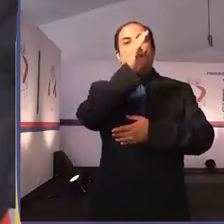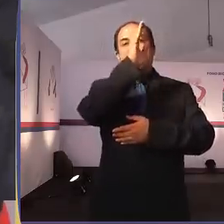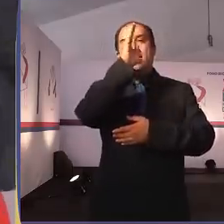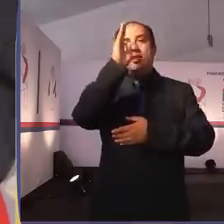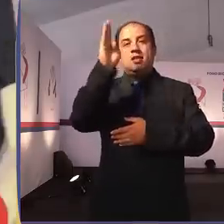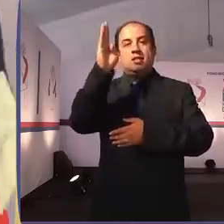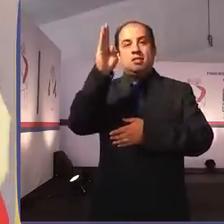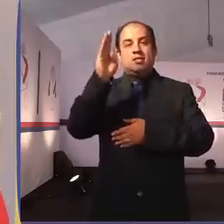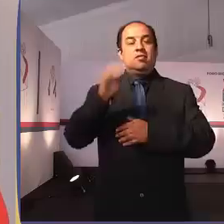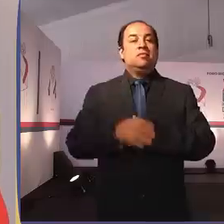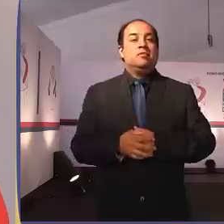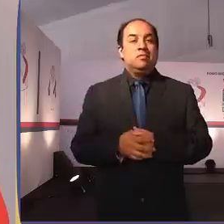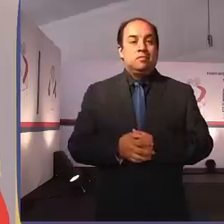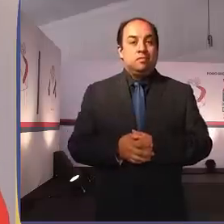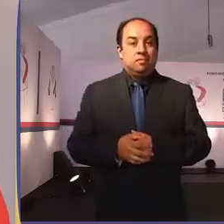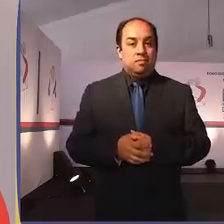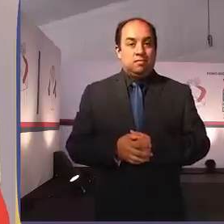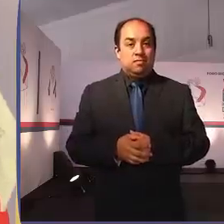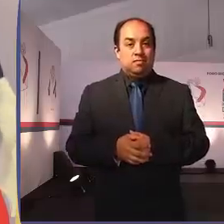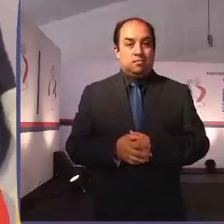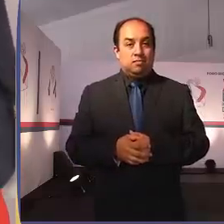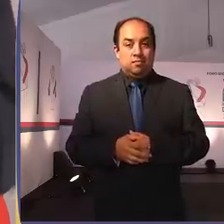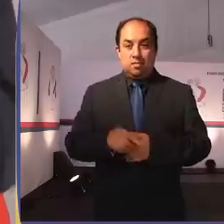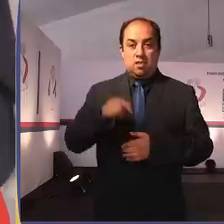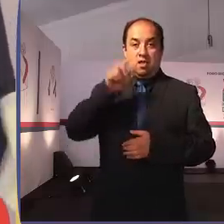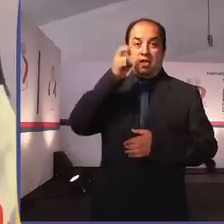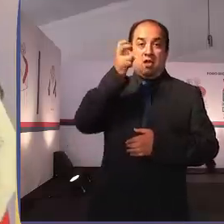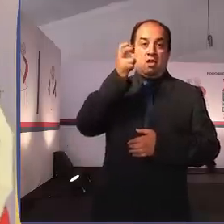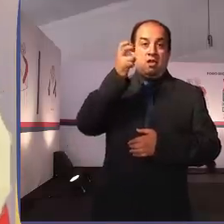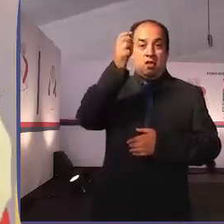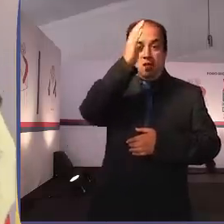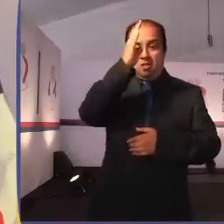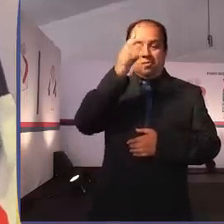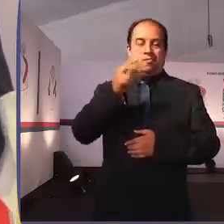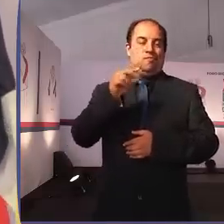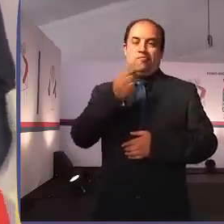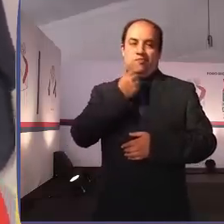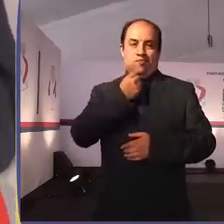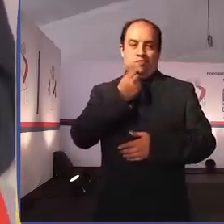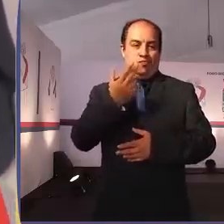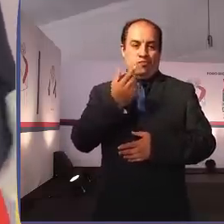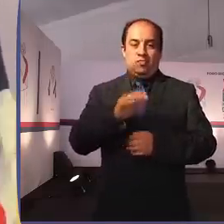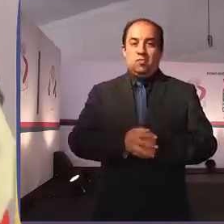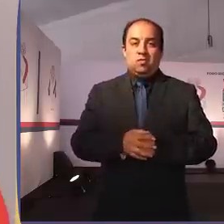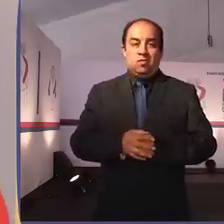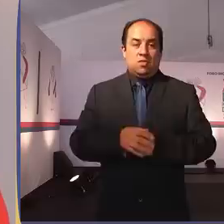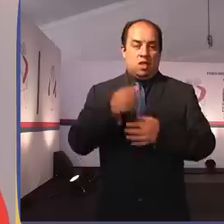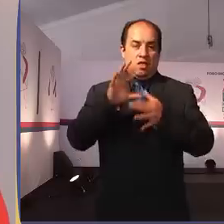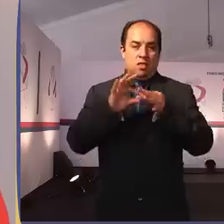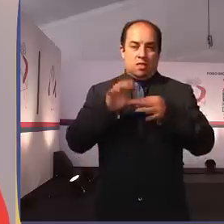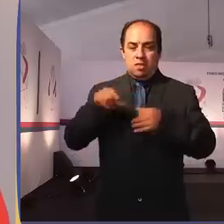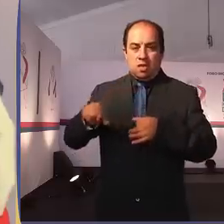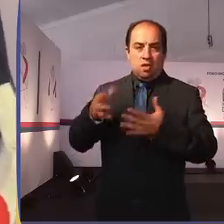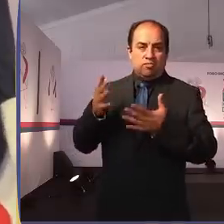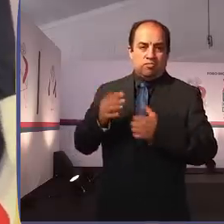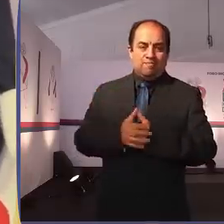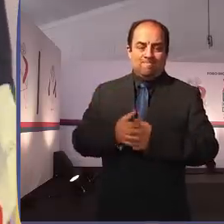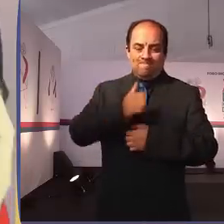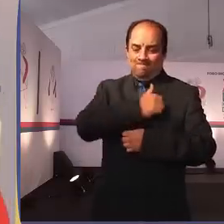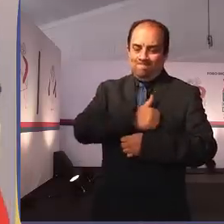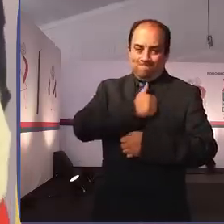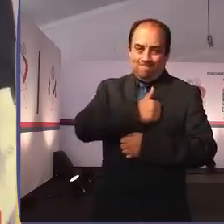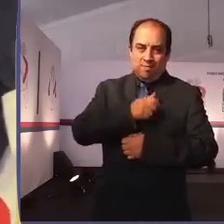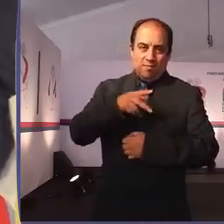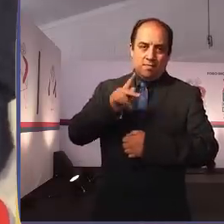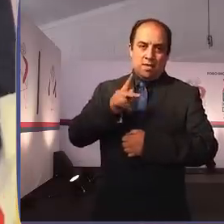librero, porque no son para niños, etcétera, etcétera. Y lo